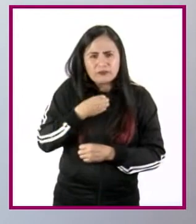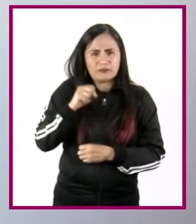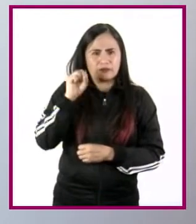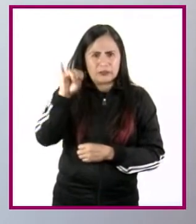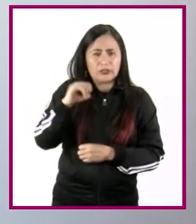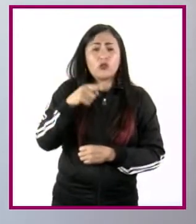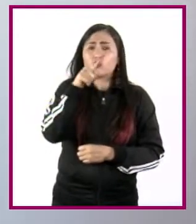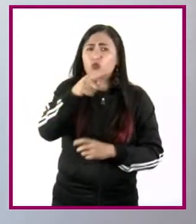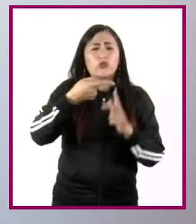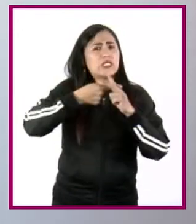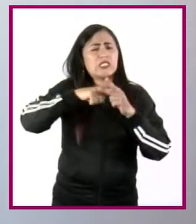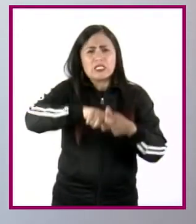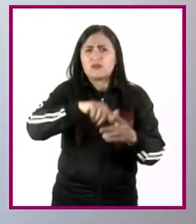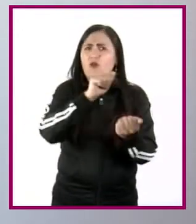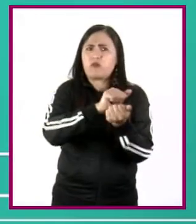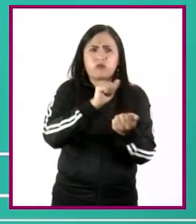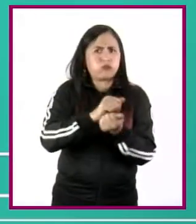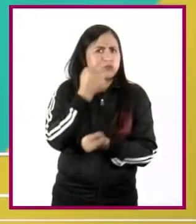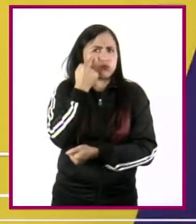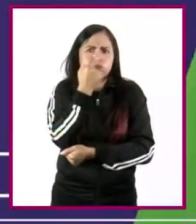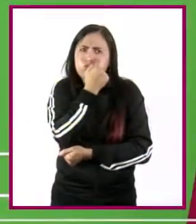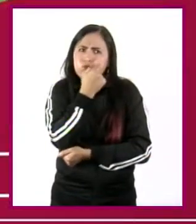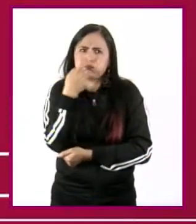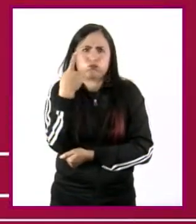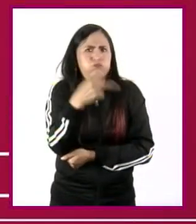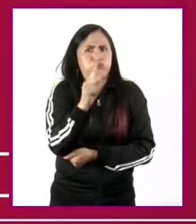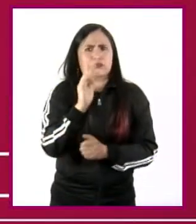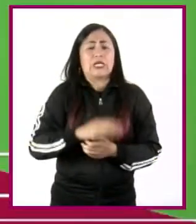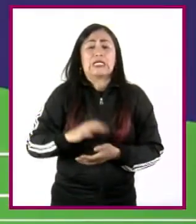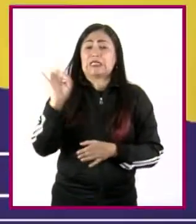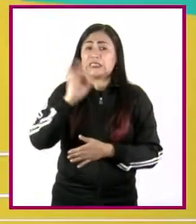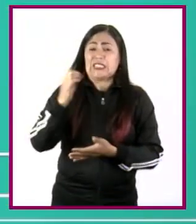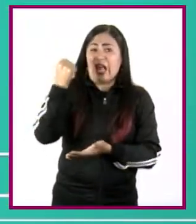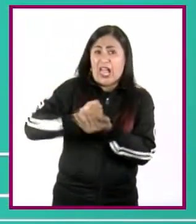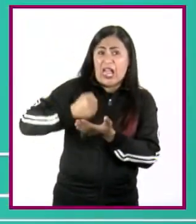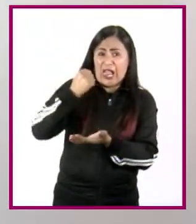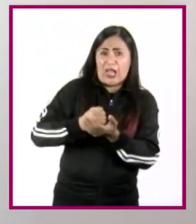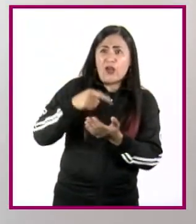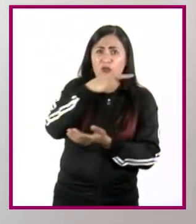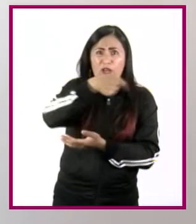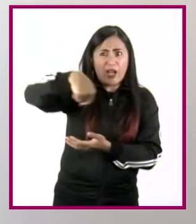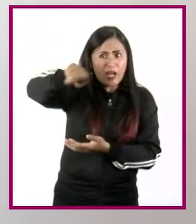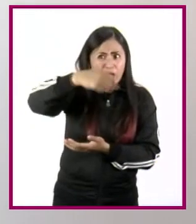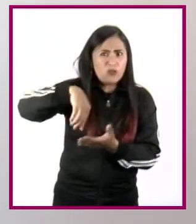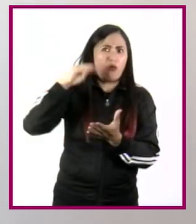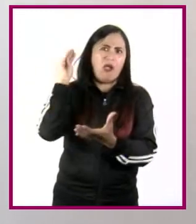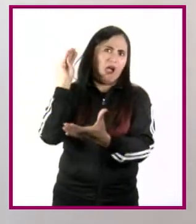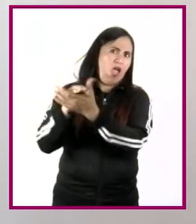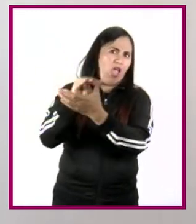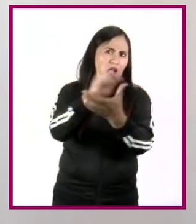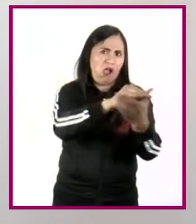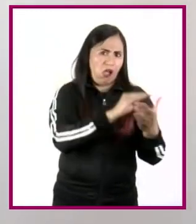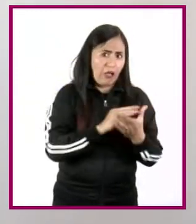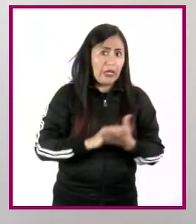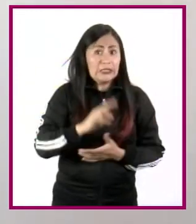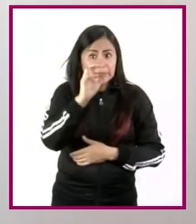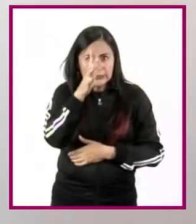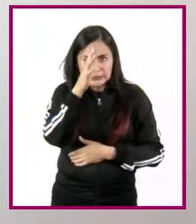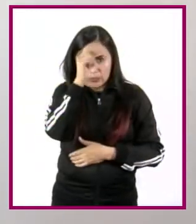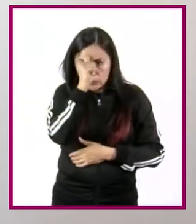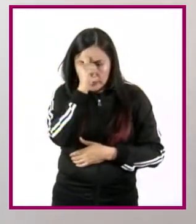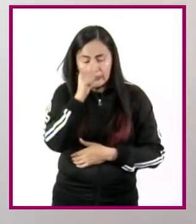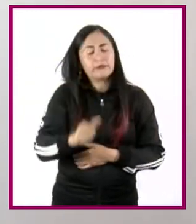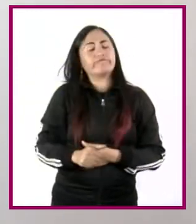empiezas tu vida sexual es tuya y a pesar de todas las presiones, no les hagas caso. Recuerden que el consentimiento es muy importante y no